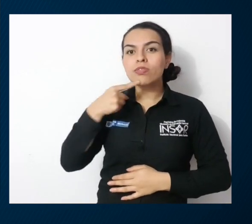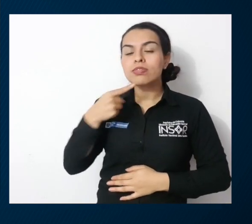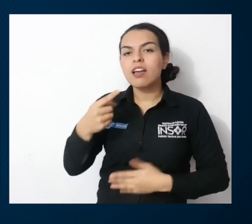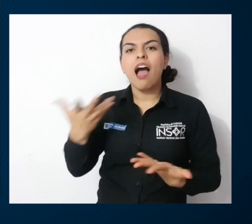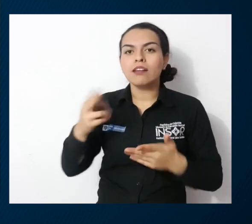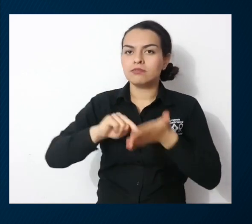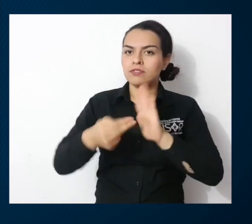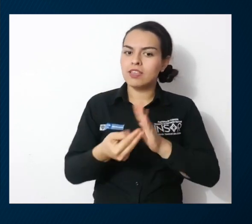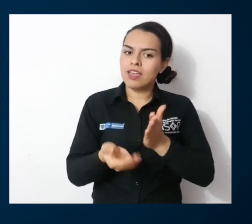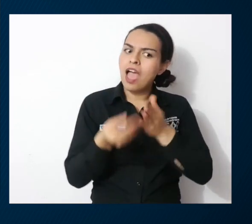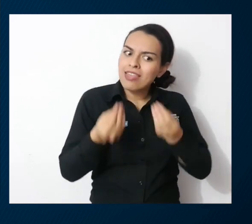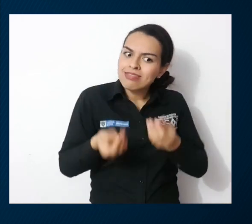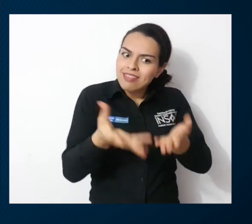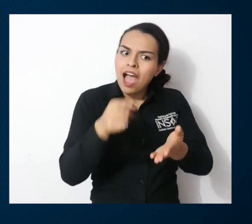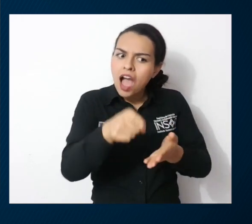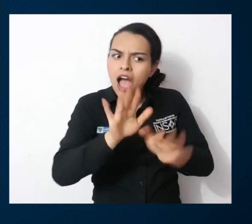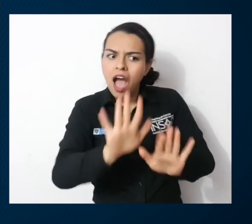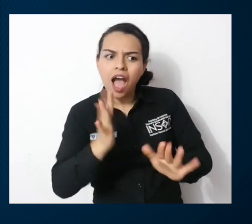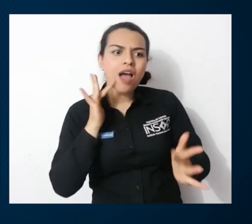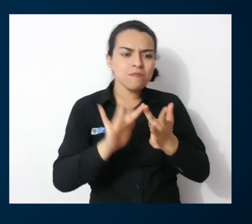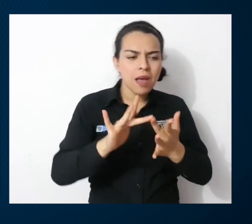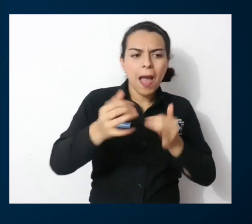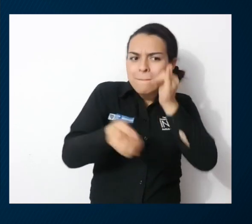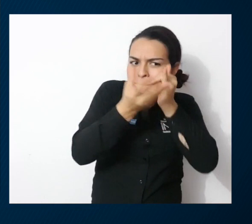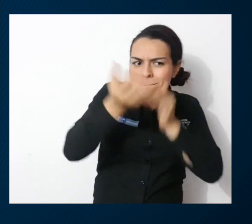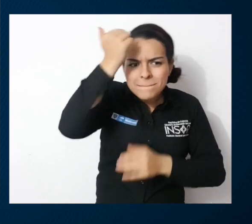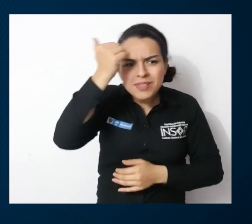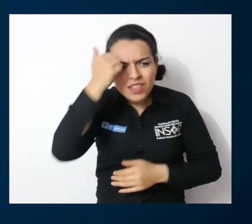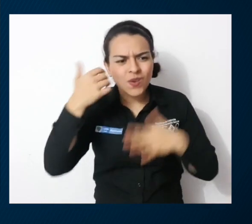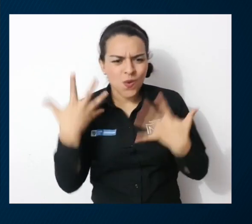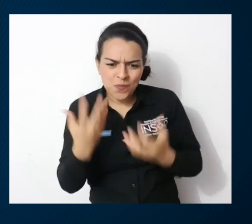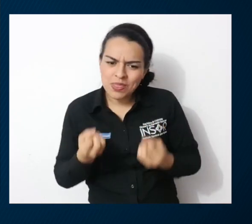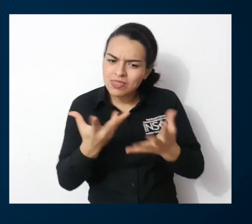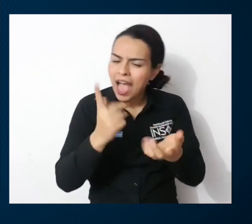práctica pedagógica que sea reflexiva, crítica y transformadora, ¿verdad?